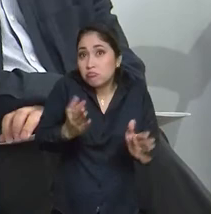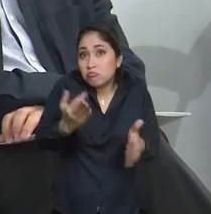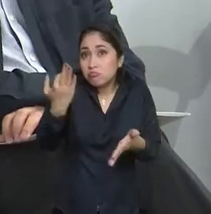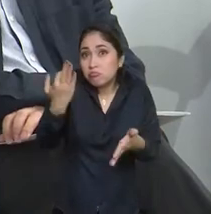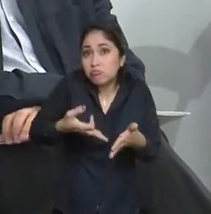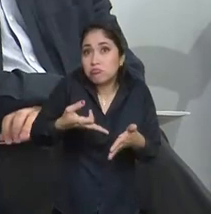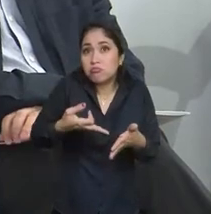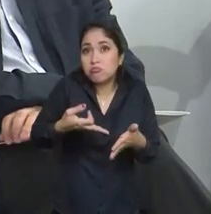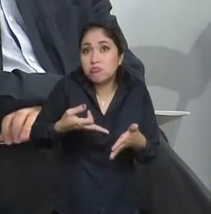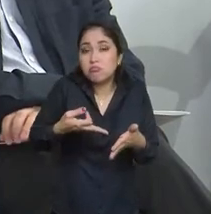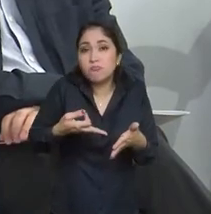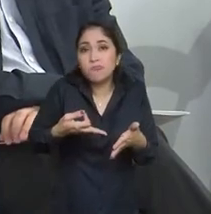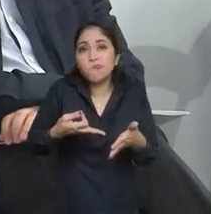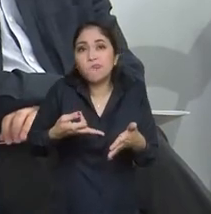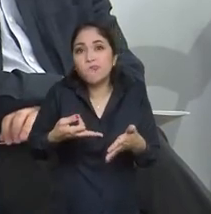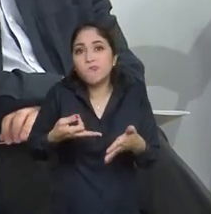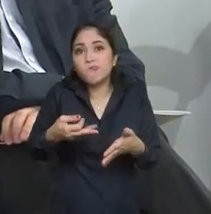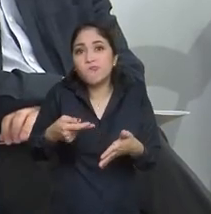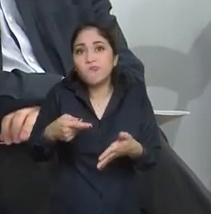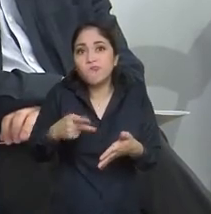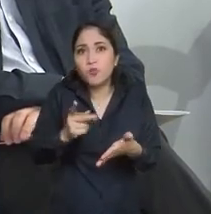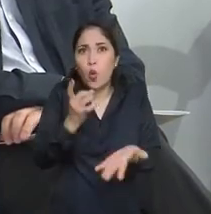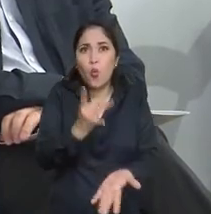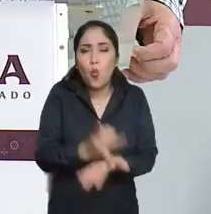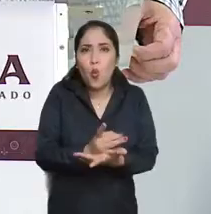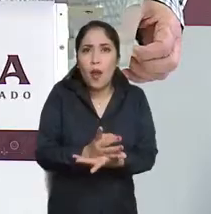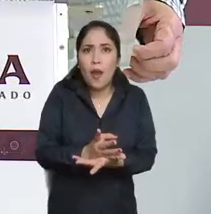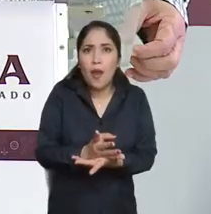Ejecutivo, pero